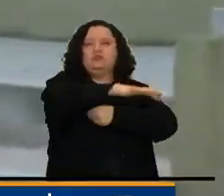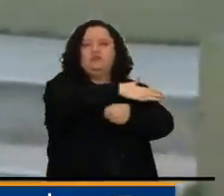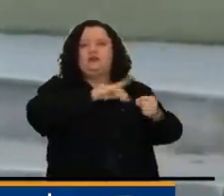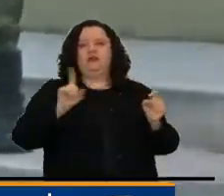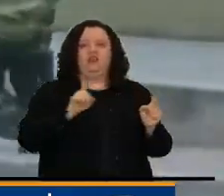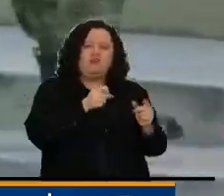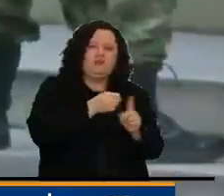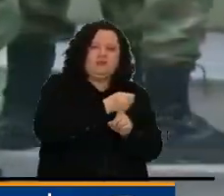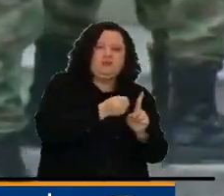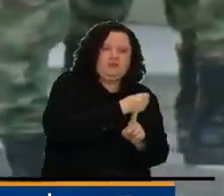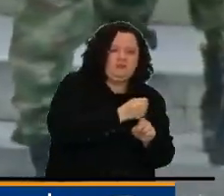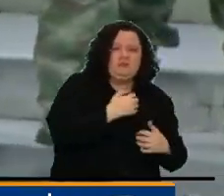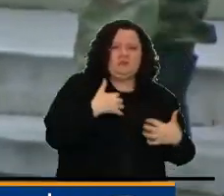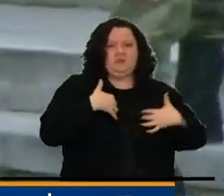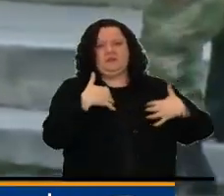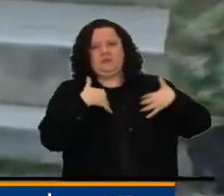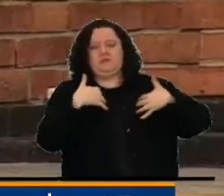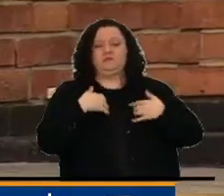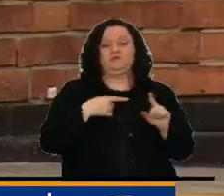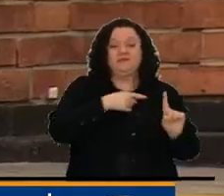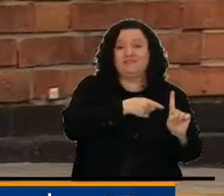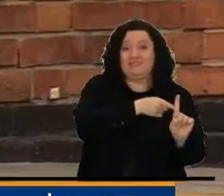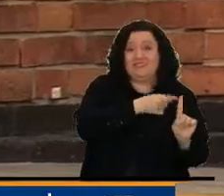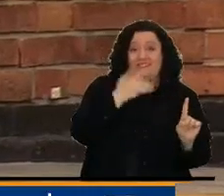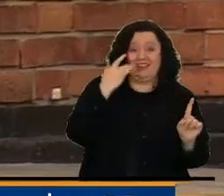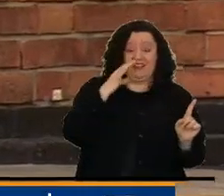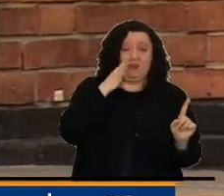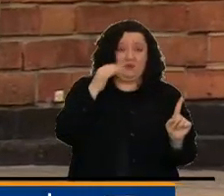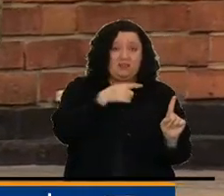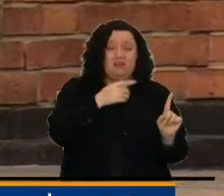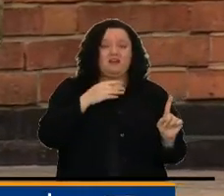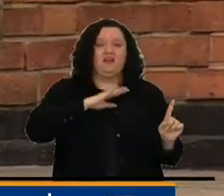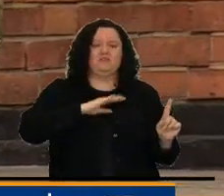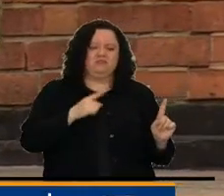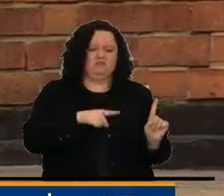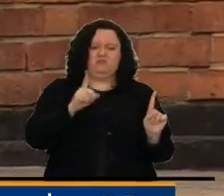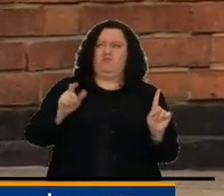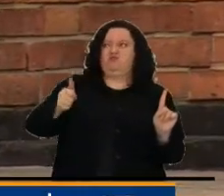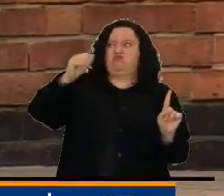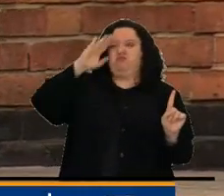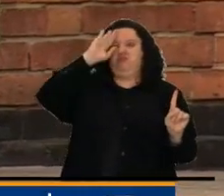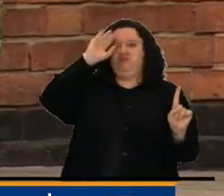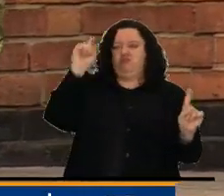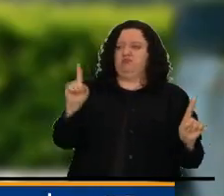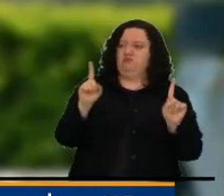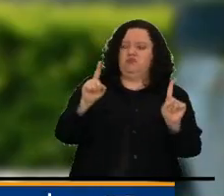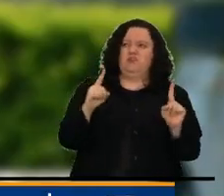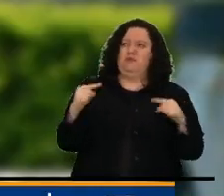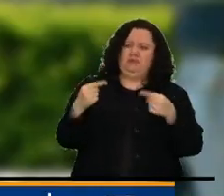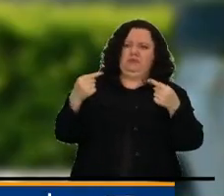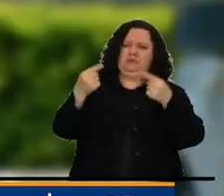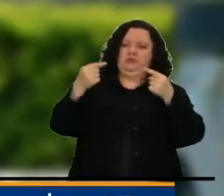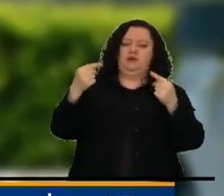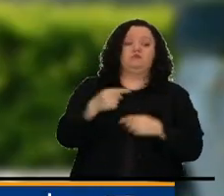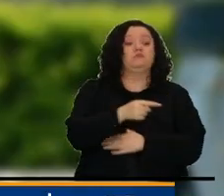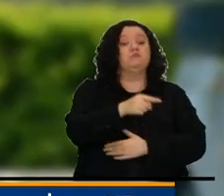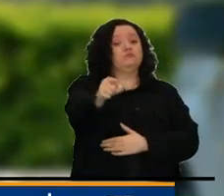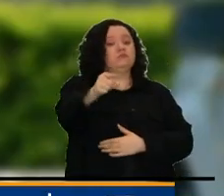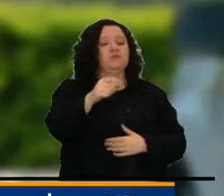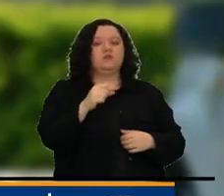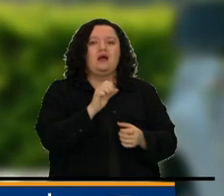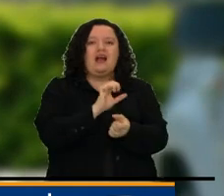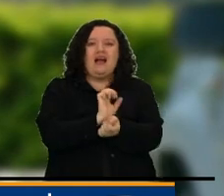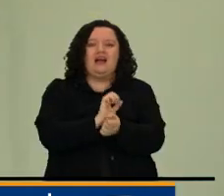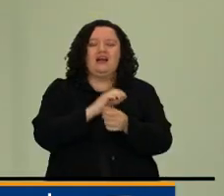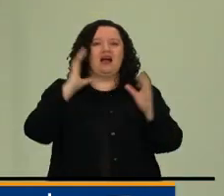los hechos se habrían presentado cuando este soldado tuvo problemas con el miembro del Ejército Nacional y obligó a que fuera amarrado de pies